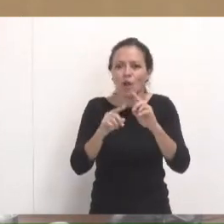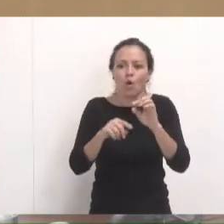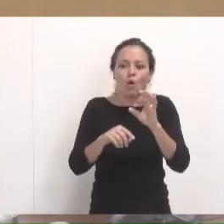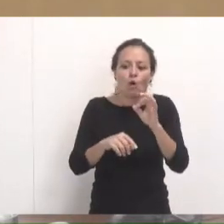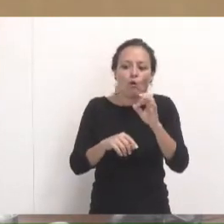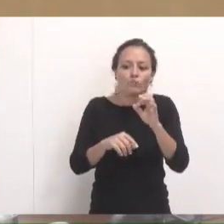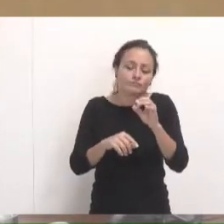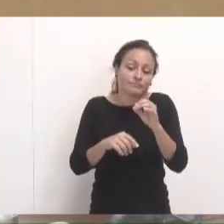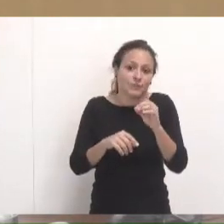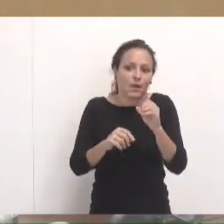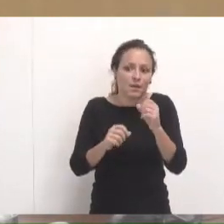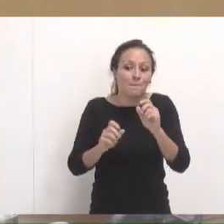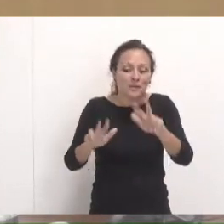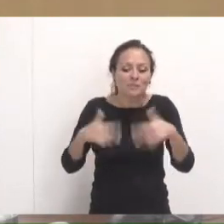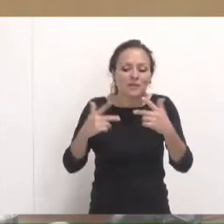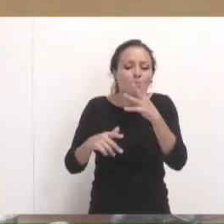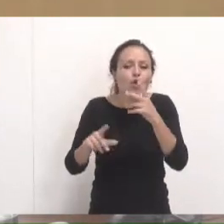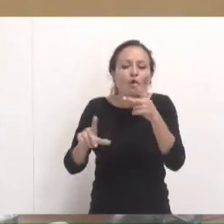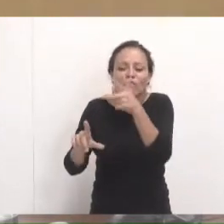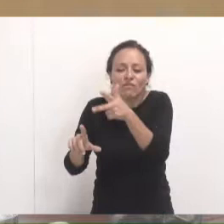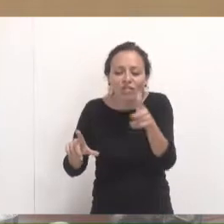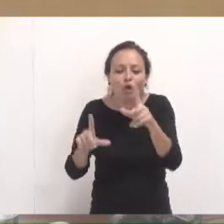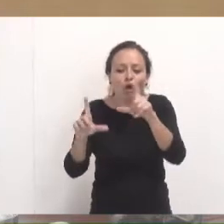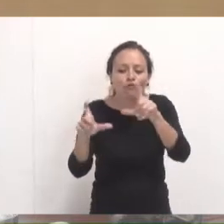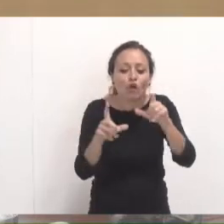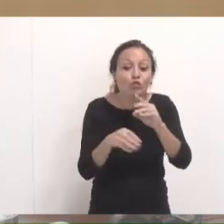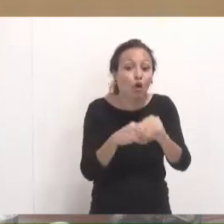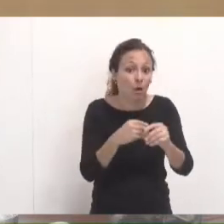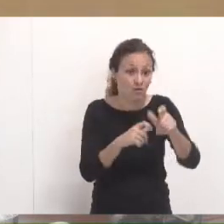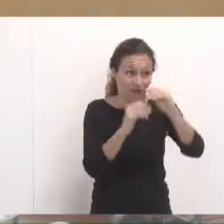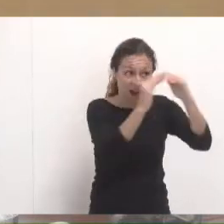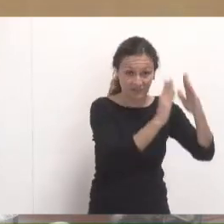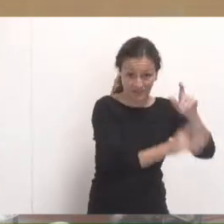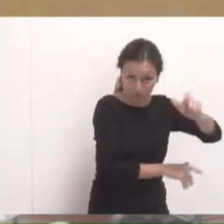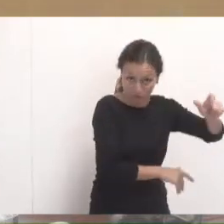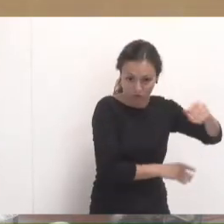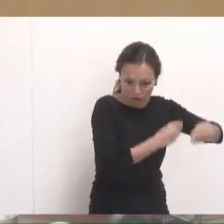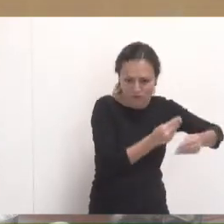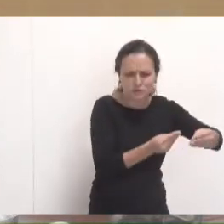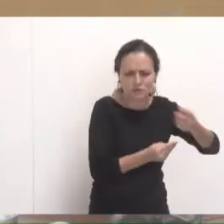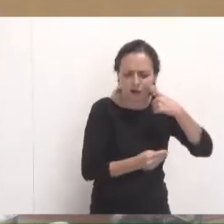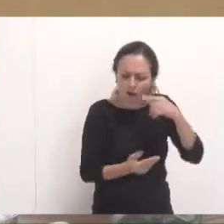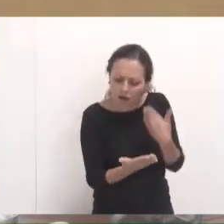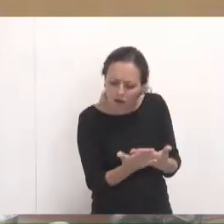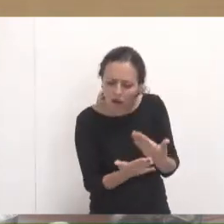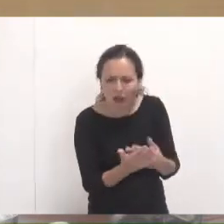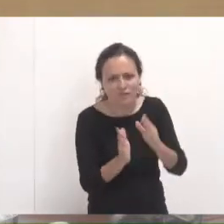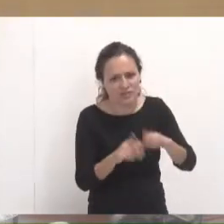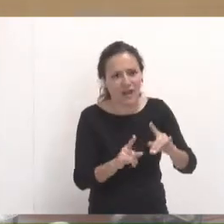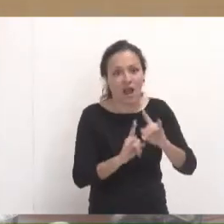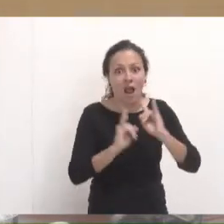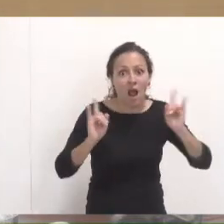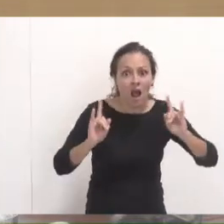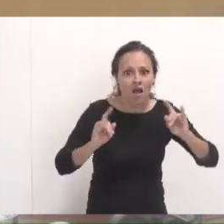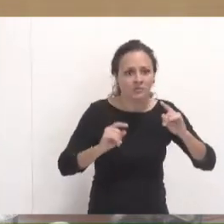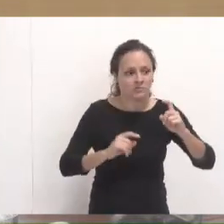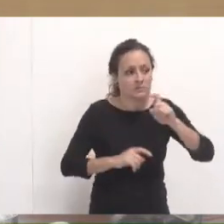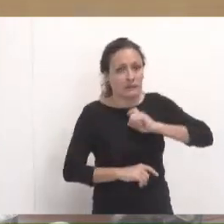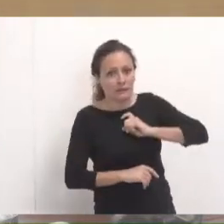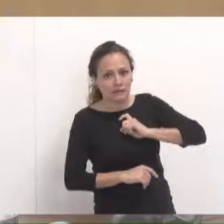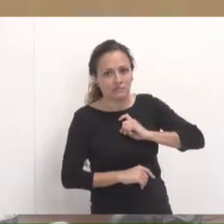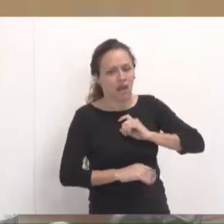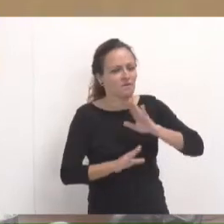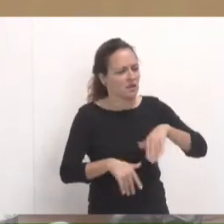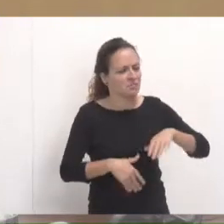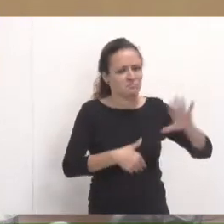graban, y se ha hecho un análisis y ninguna de las alertas que nos han trasladado se ha correspondido con termita subterránea